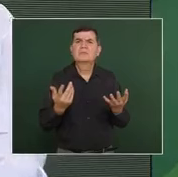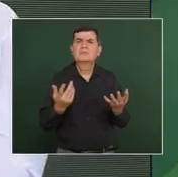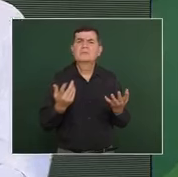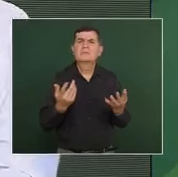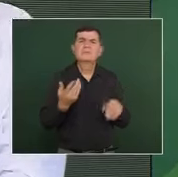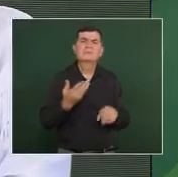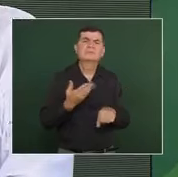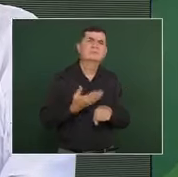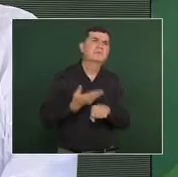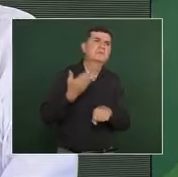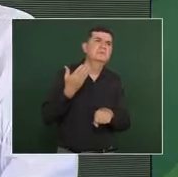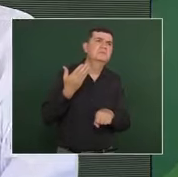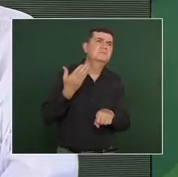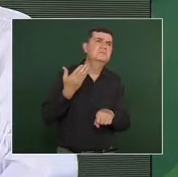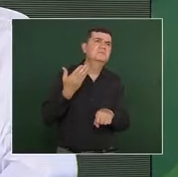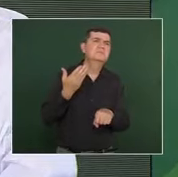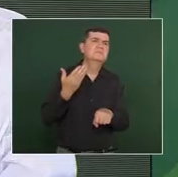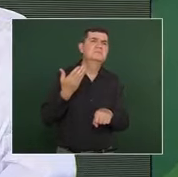muy